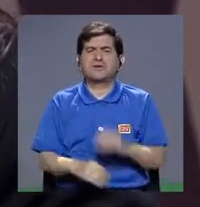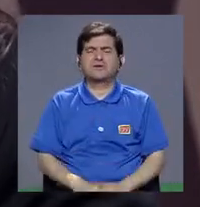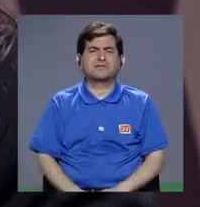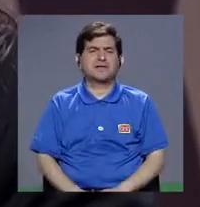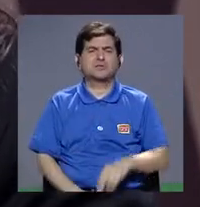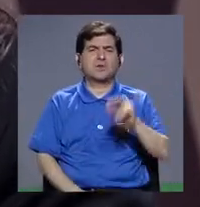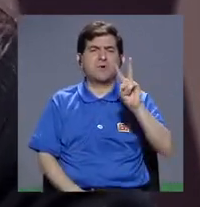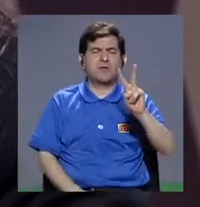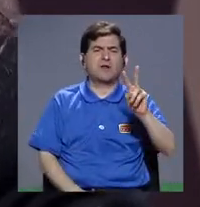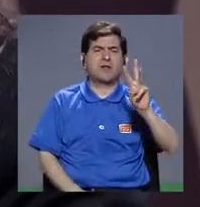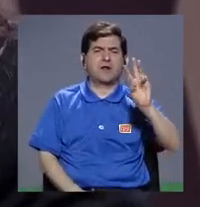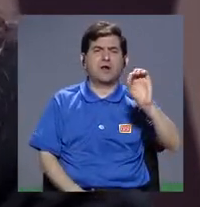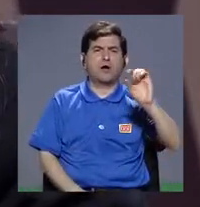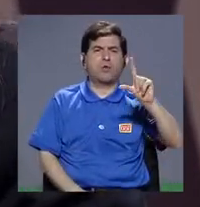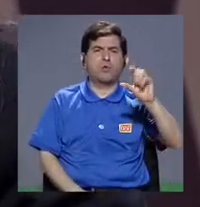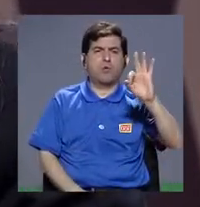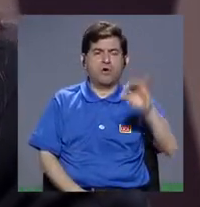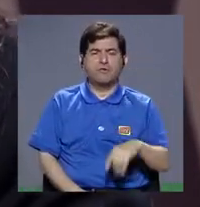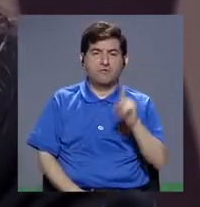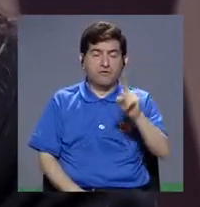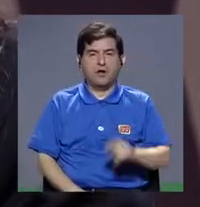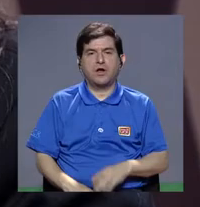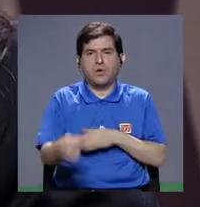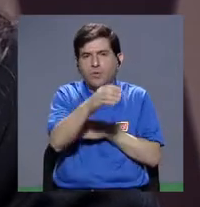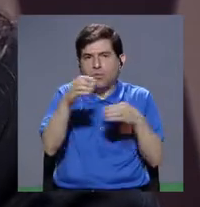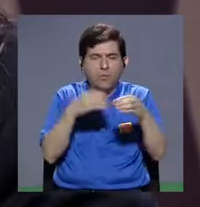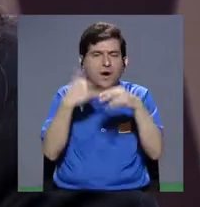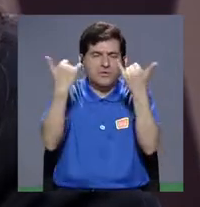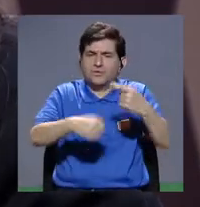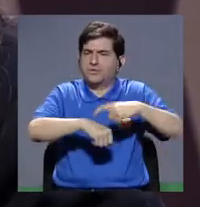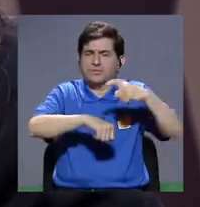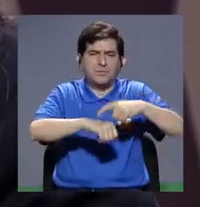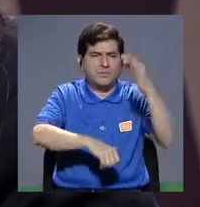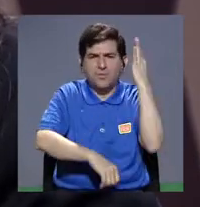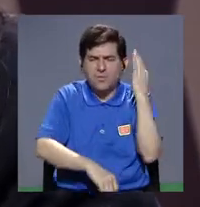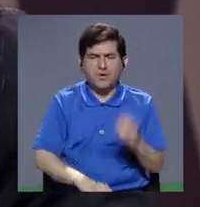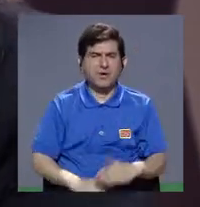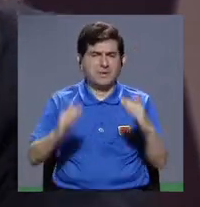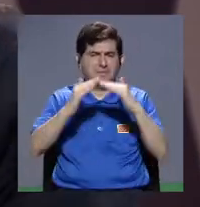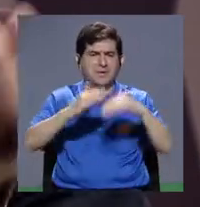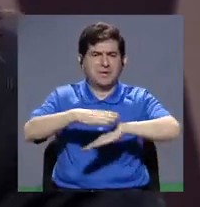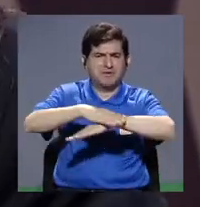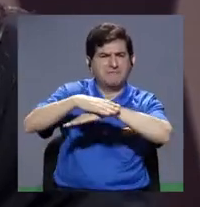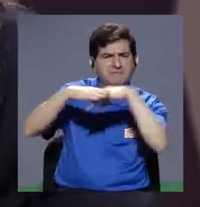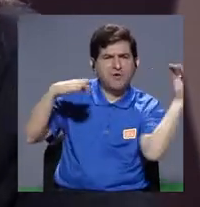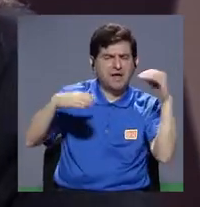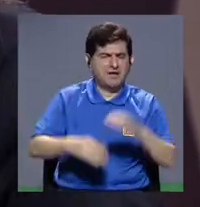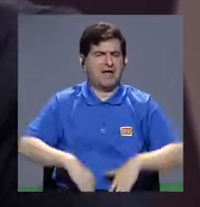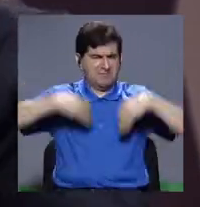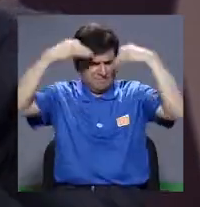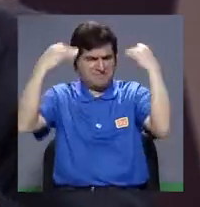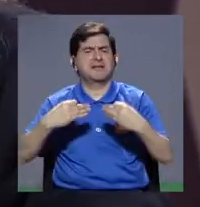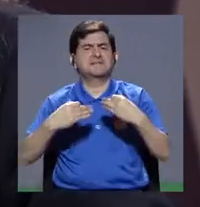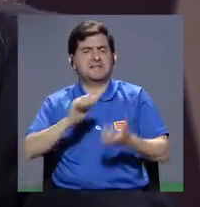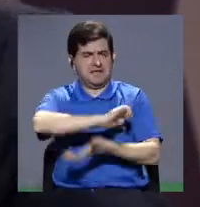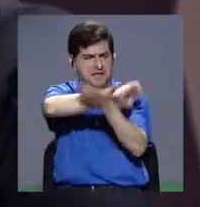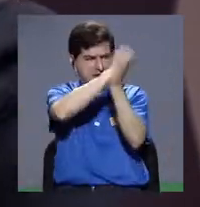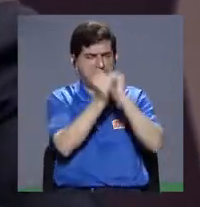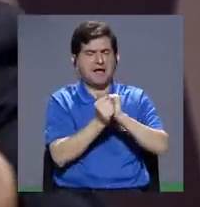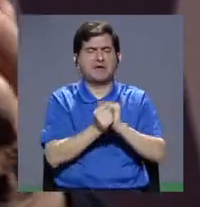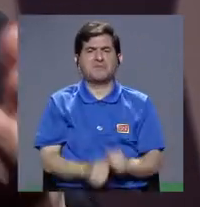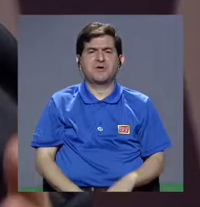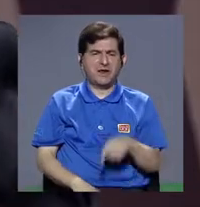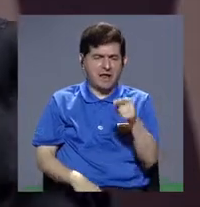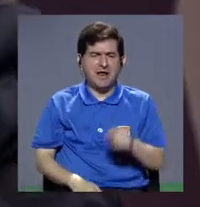de virginia woolf en un cuarto yo creo que ya es un tiempo donde las mujeres vivimos afuera y decidimos si